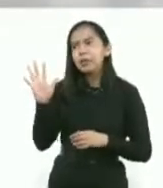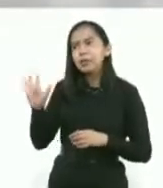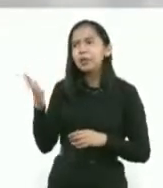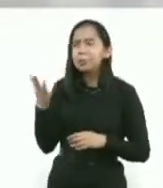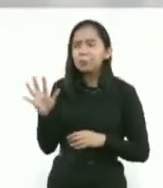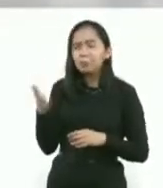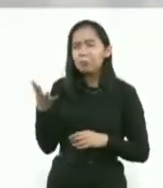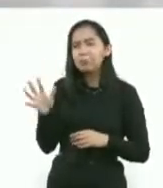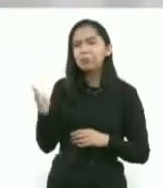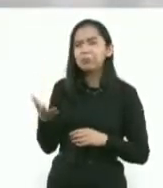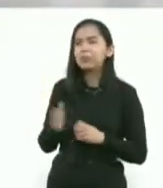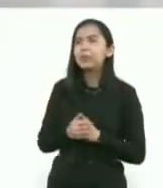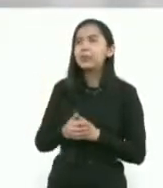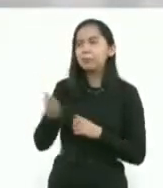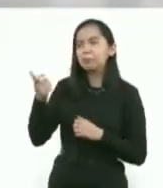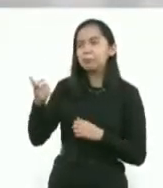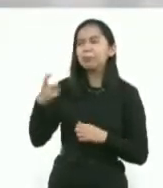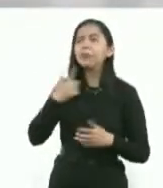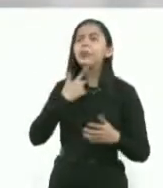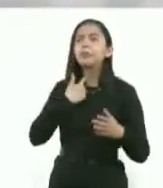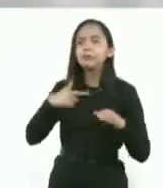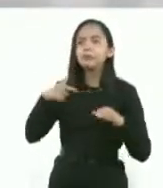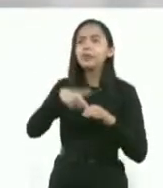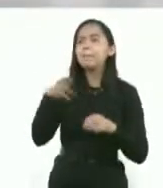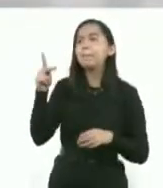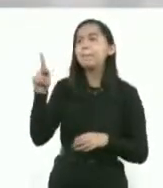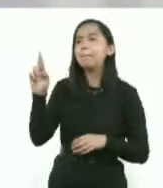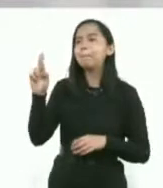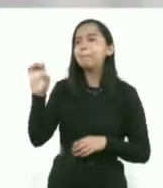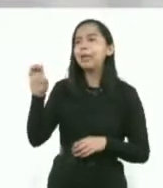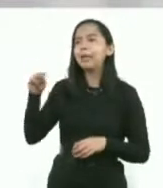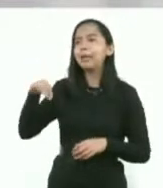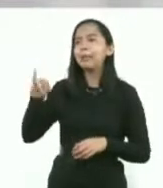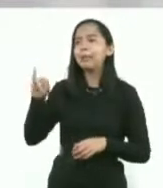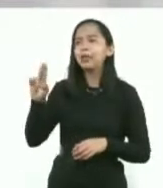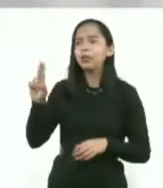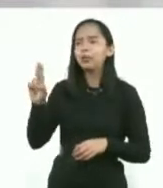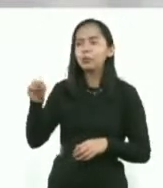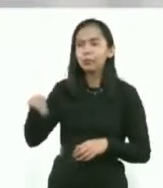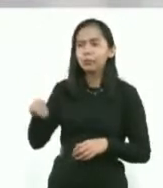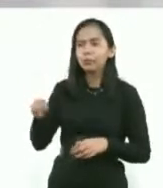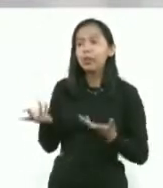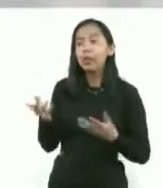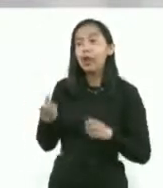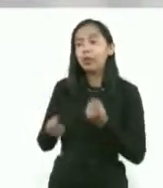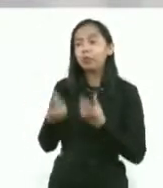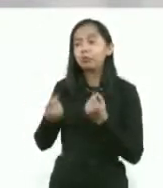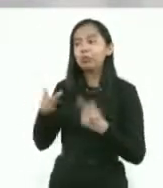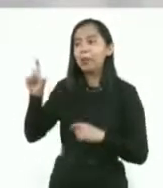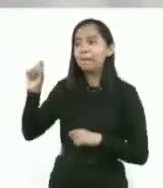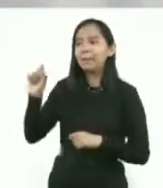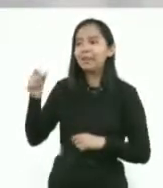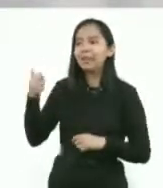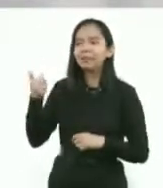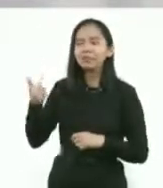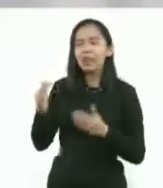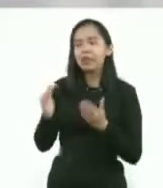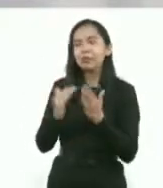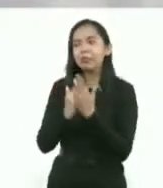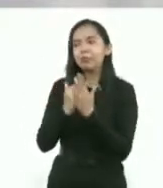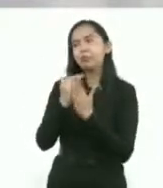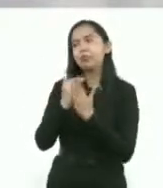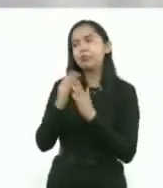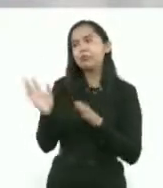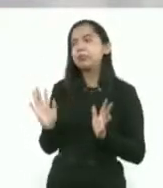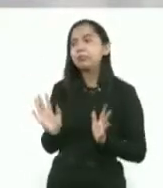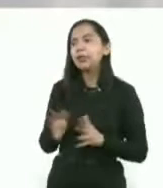hablando de la gasolina premium. Por ahí había una de 26, que ha de ser ya como el